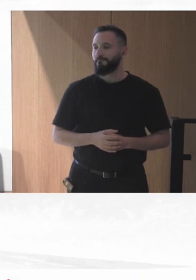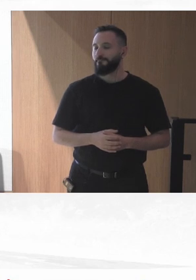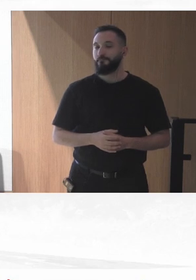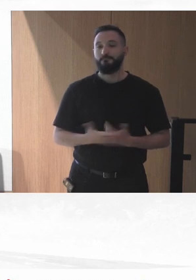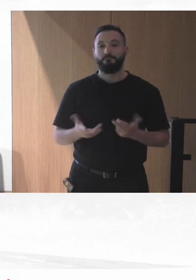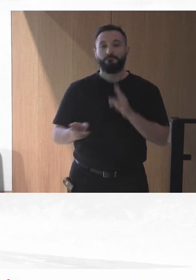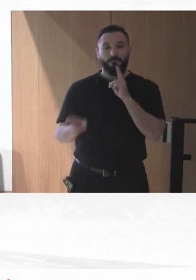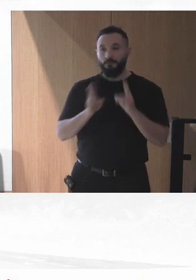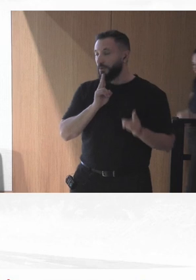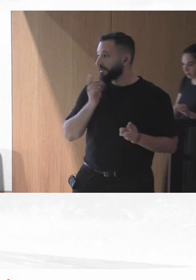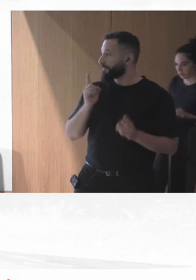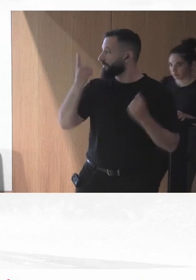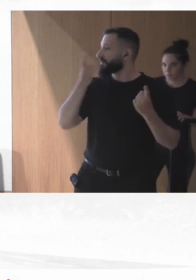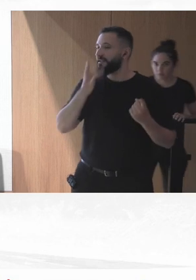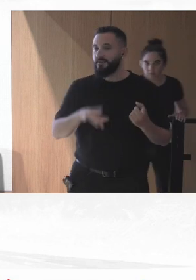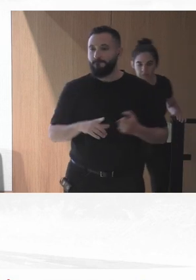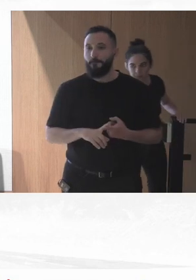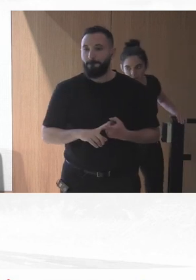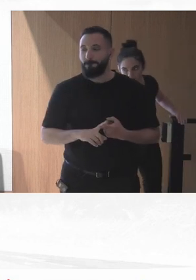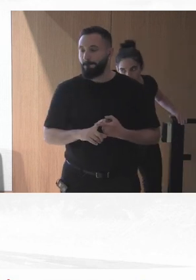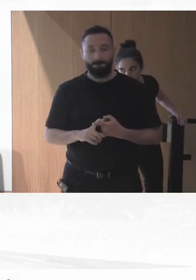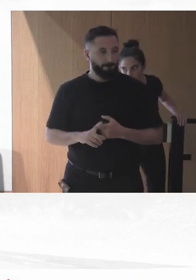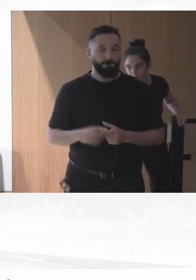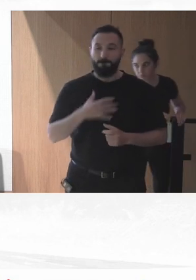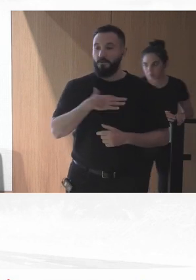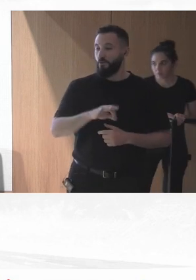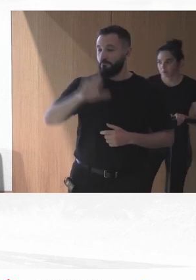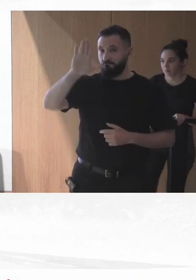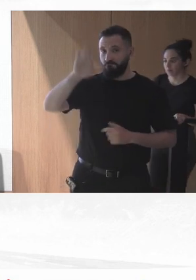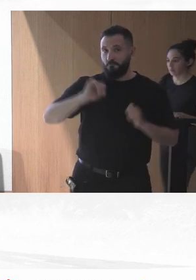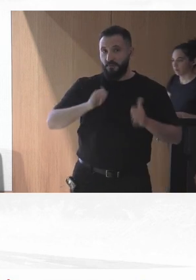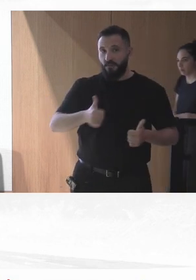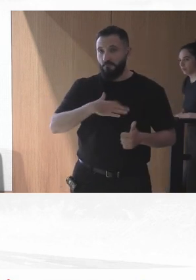¿Quién quiere contestar primero? Quizá puedo empezar yo.